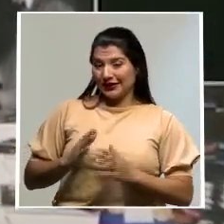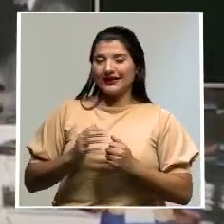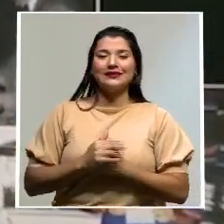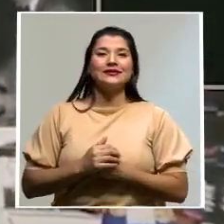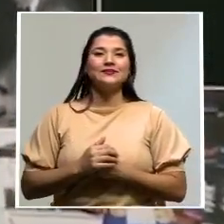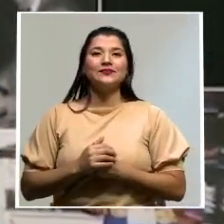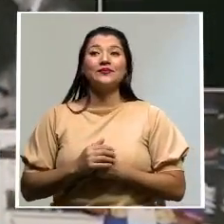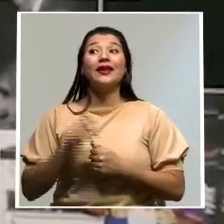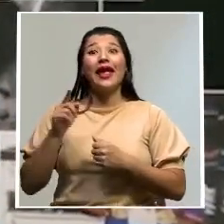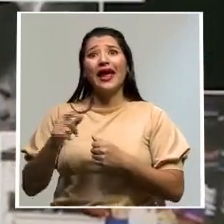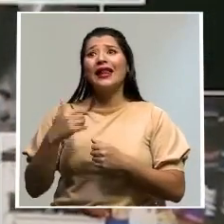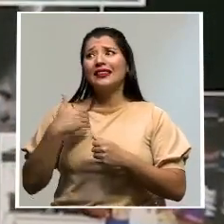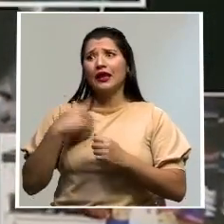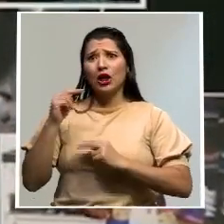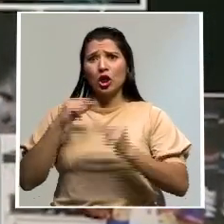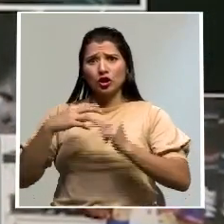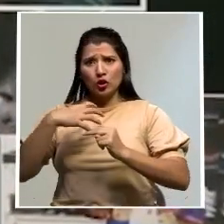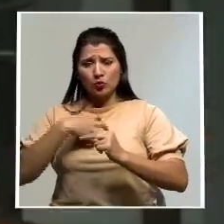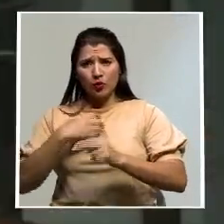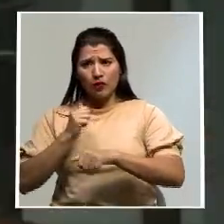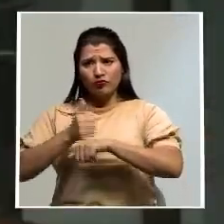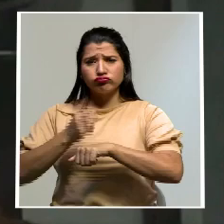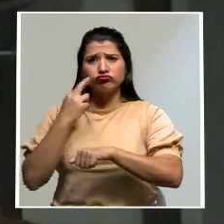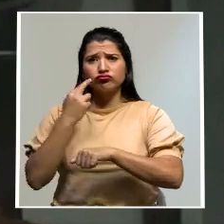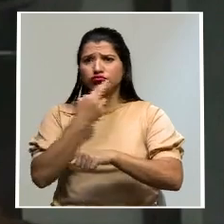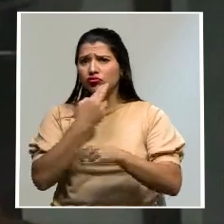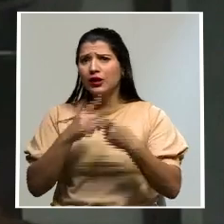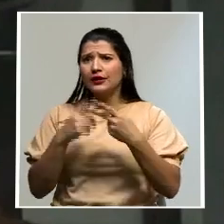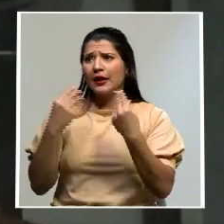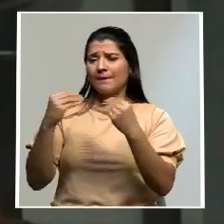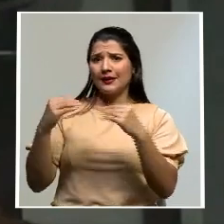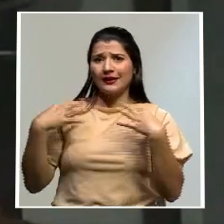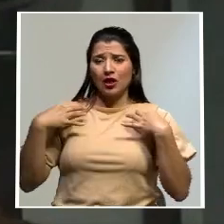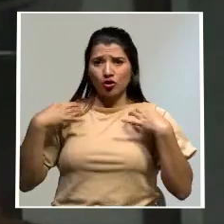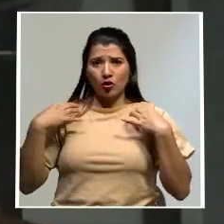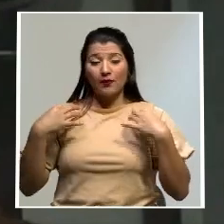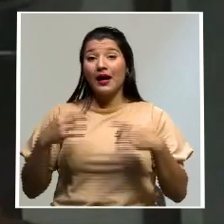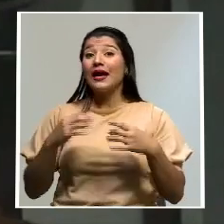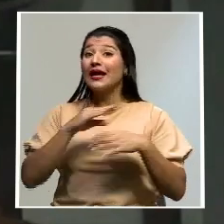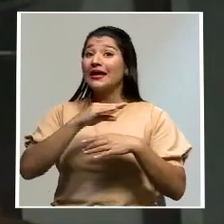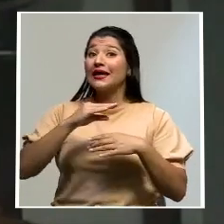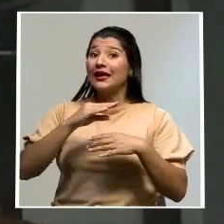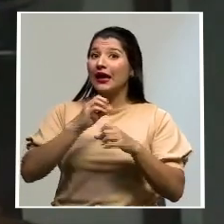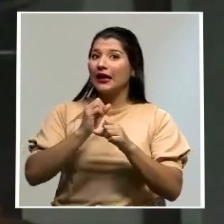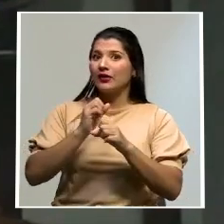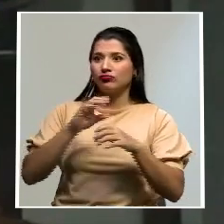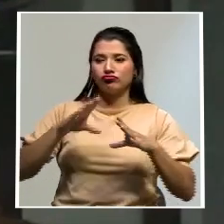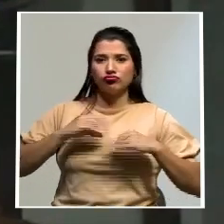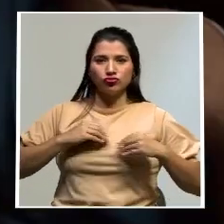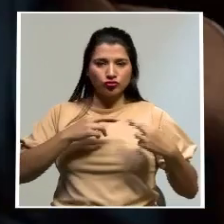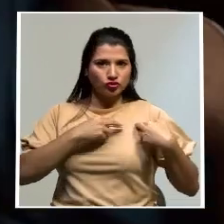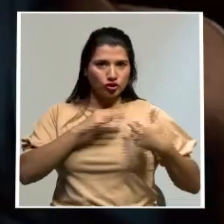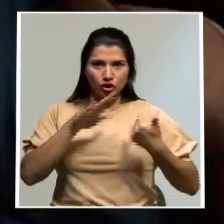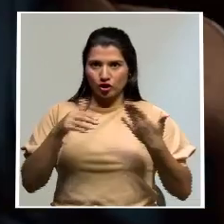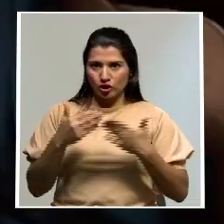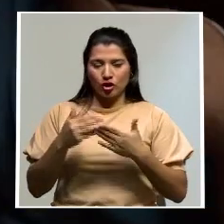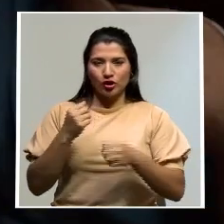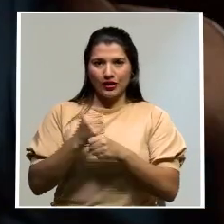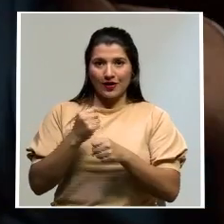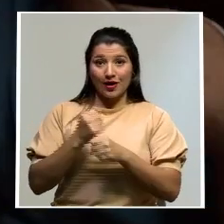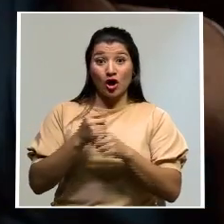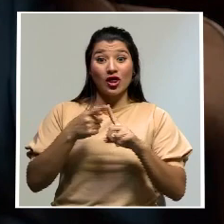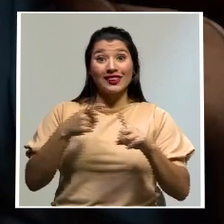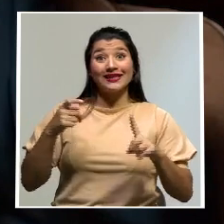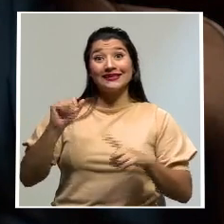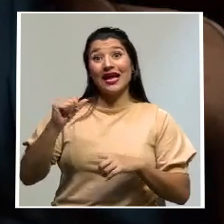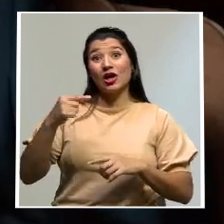sido emprendedor y fundó restaurantes y boutiques en los que realizó todas las labores. Desde agosto del